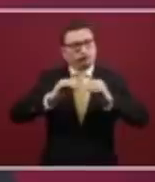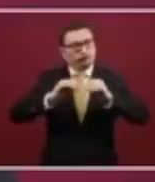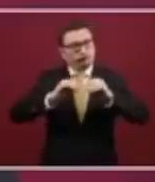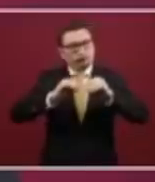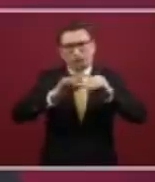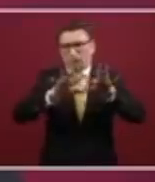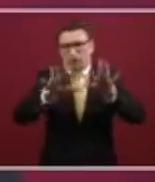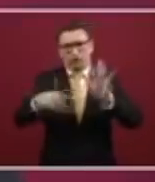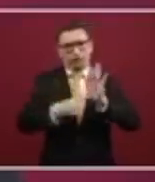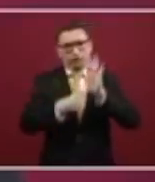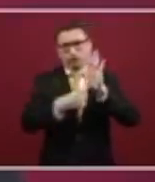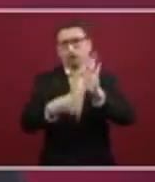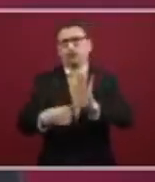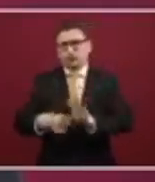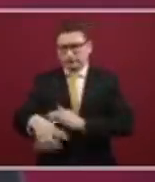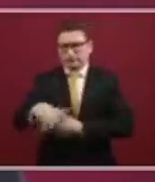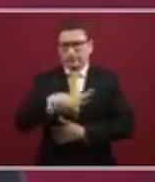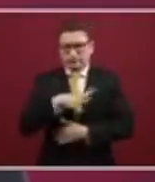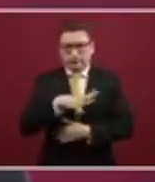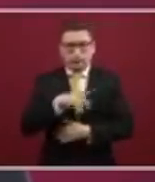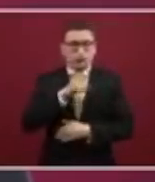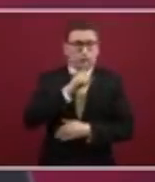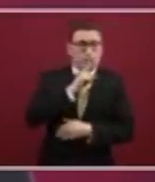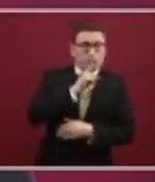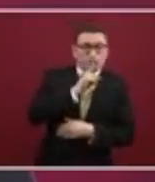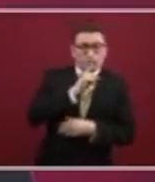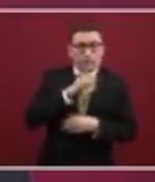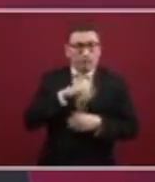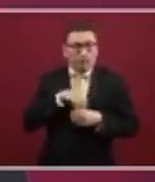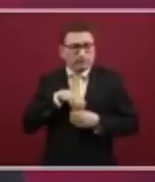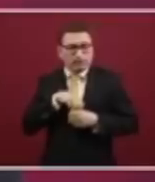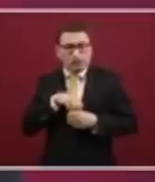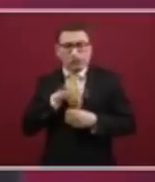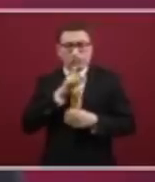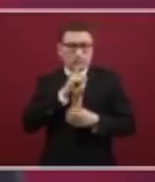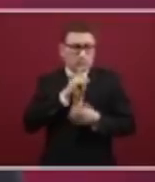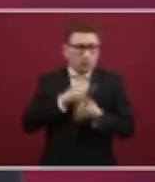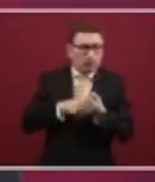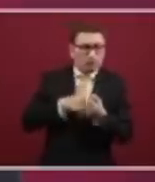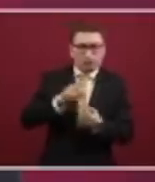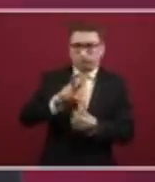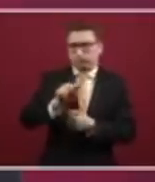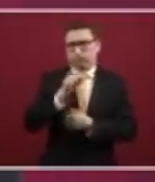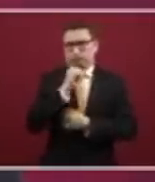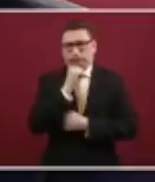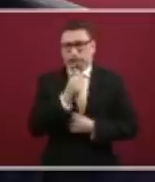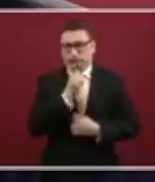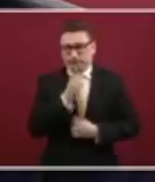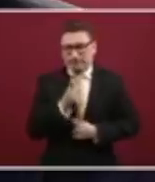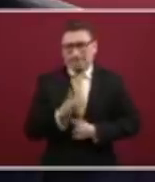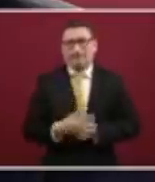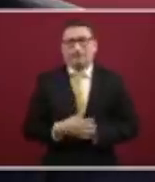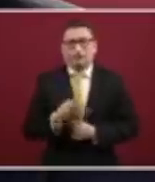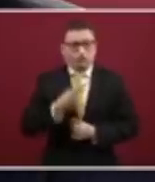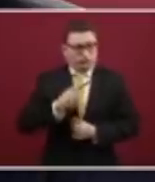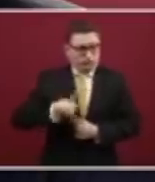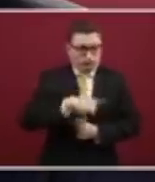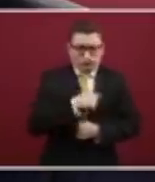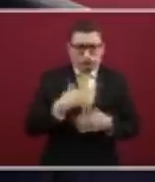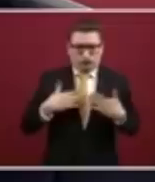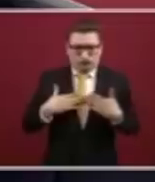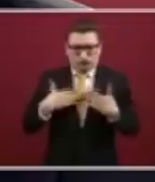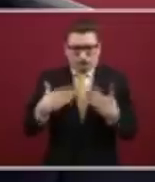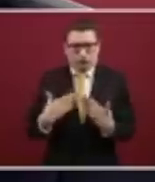oculte y tengamos confianza en que la